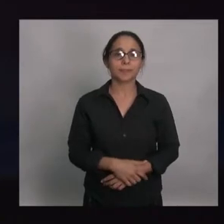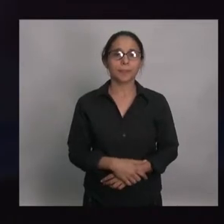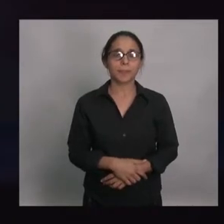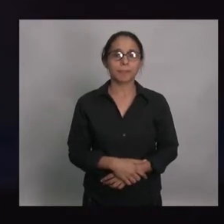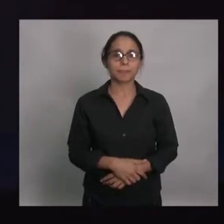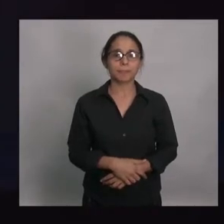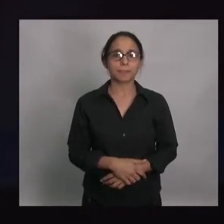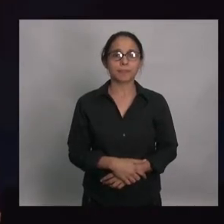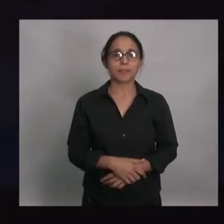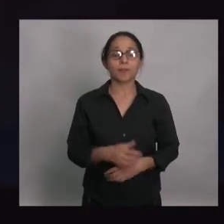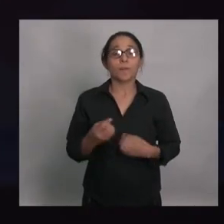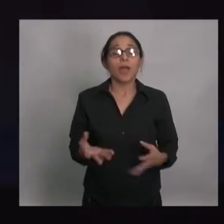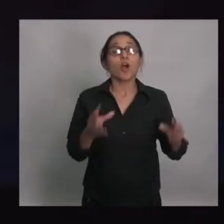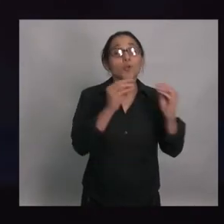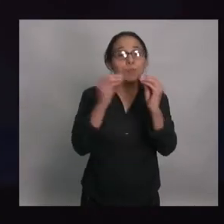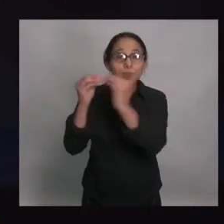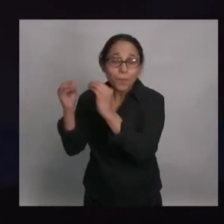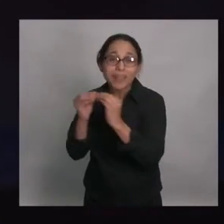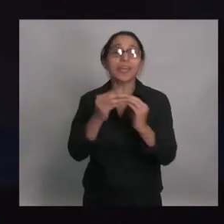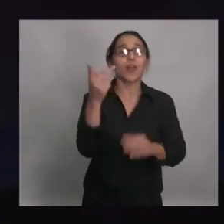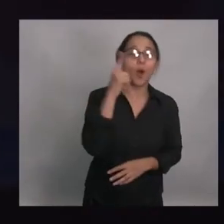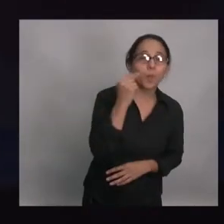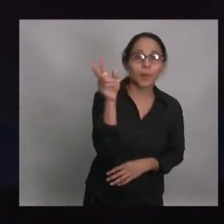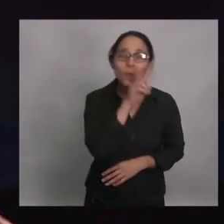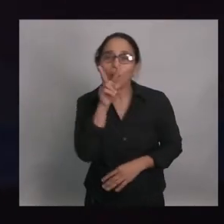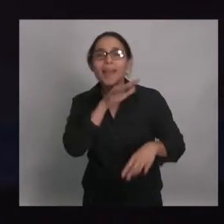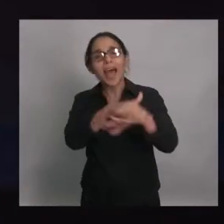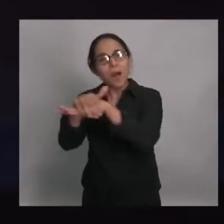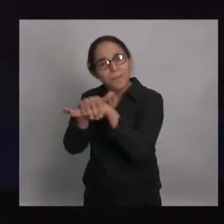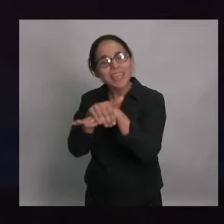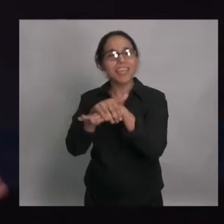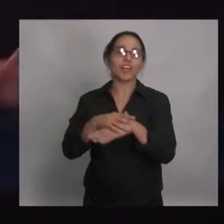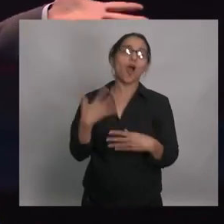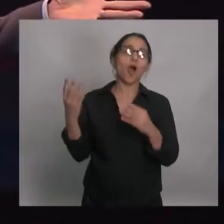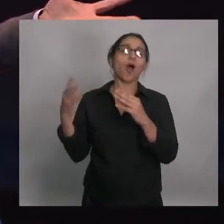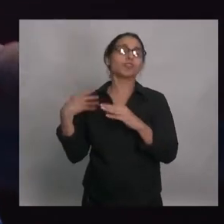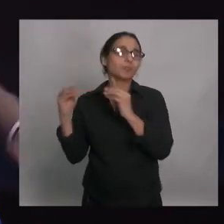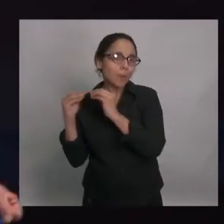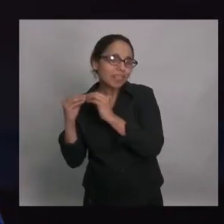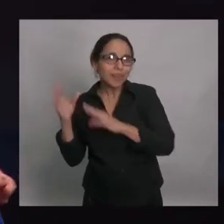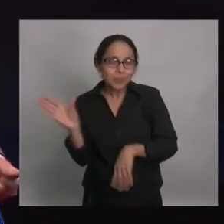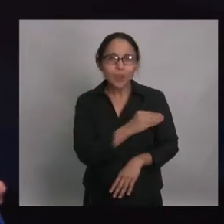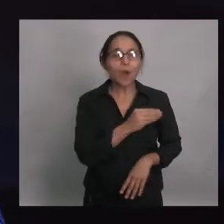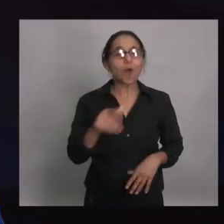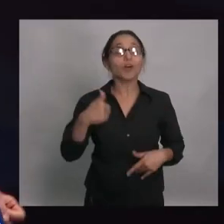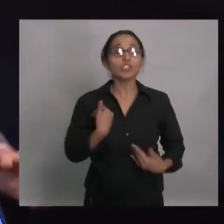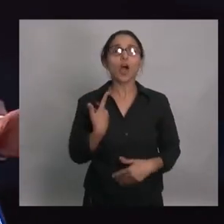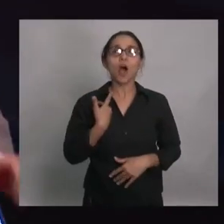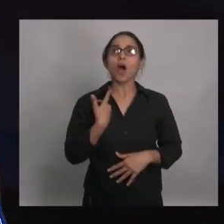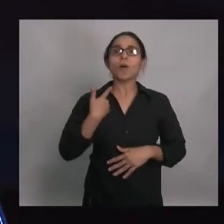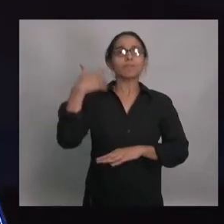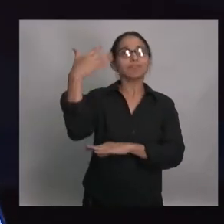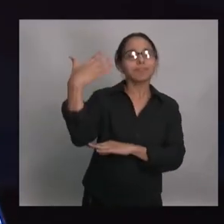bueno compañeras y compañeros amigos y colegas bueno es preparar un discurso